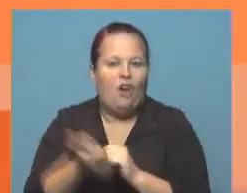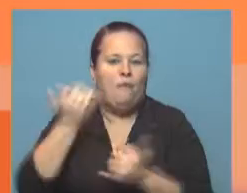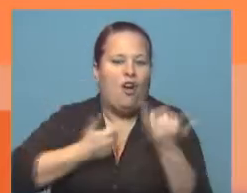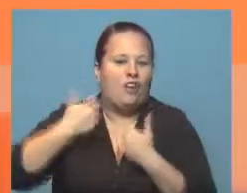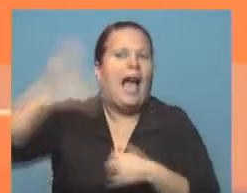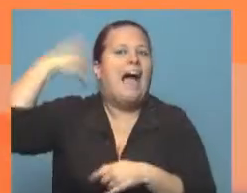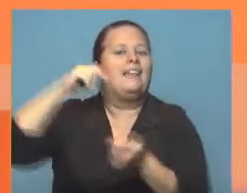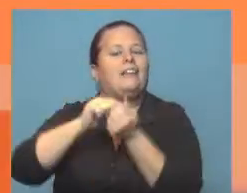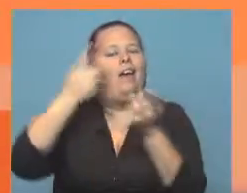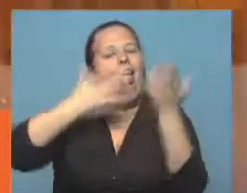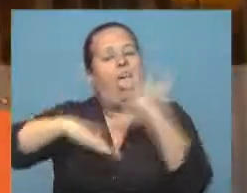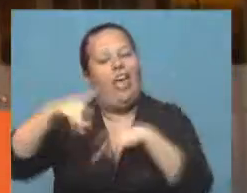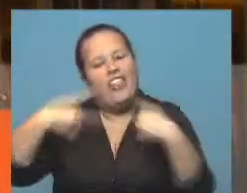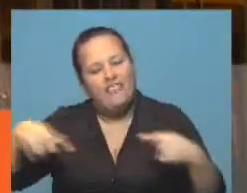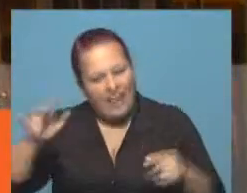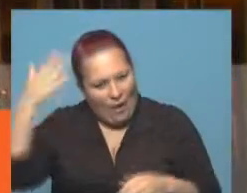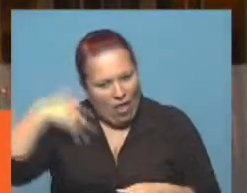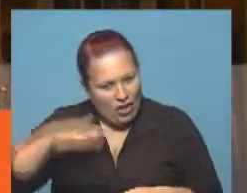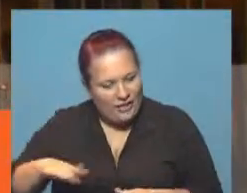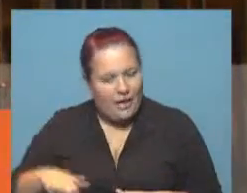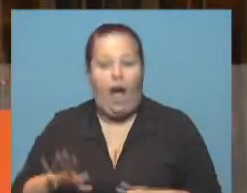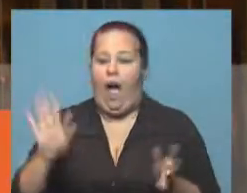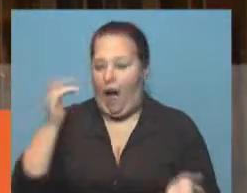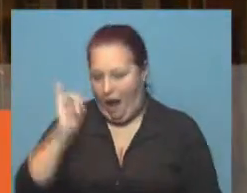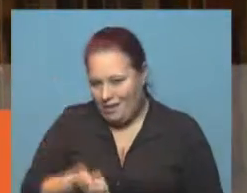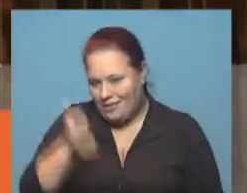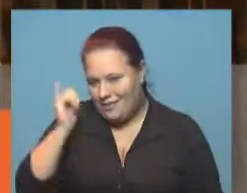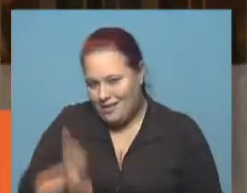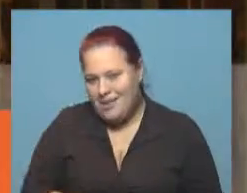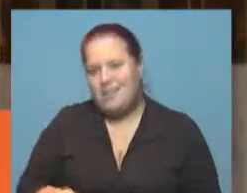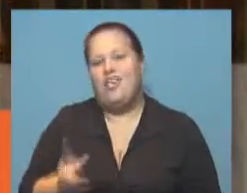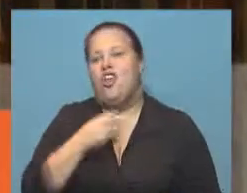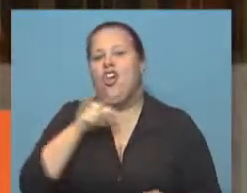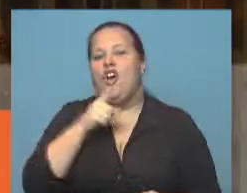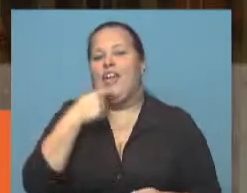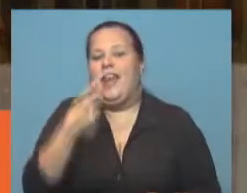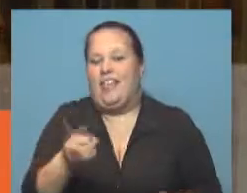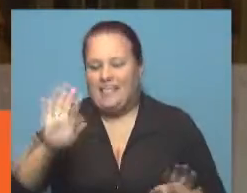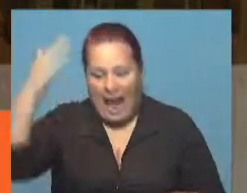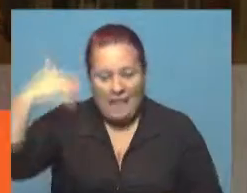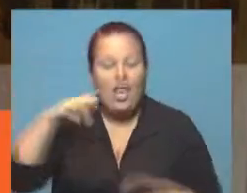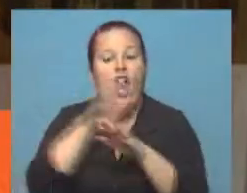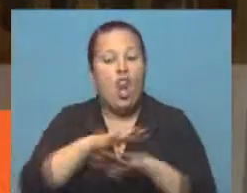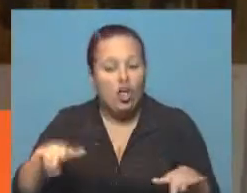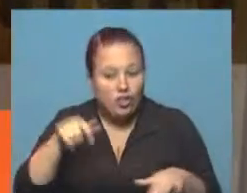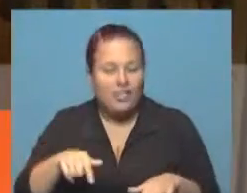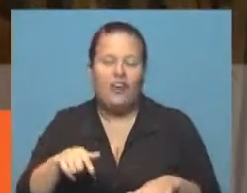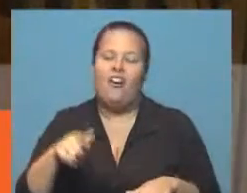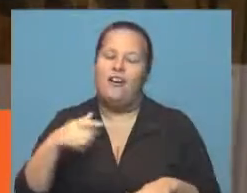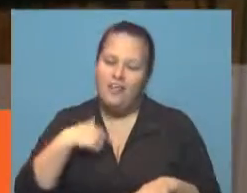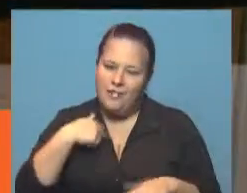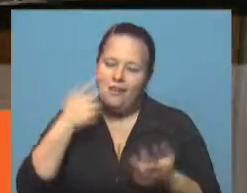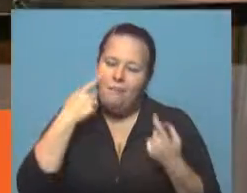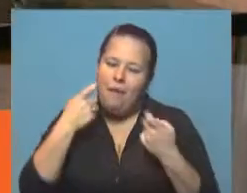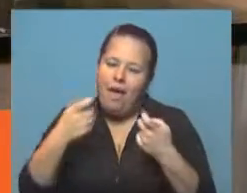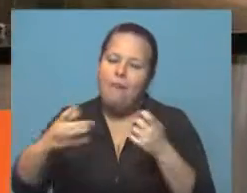otras historias cuando éramos niños. Ah, por supuesto. O evitaban la respuesta. Y los chicos, y esto yo lo fui aprendiendo